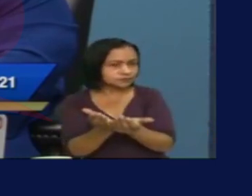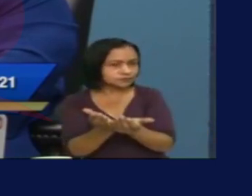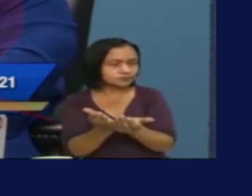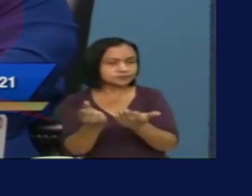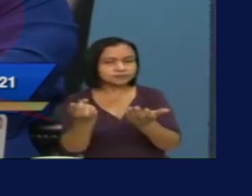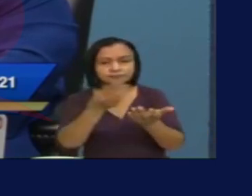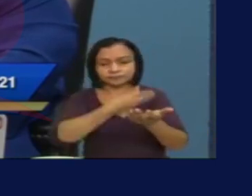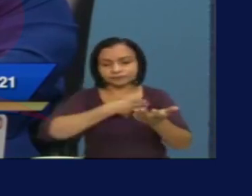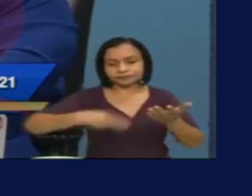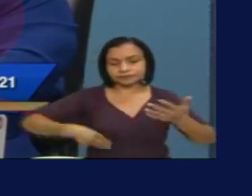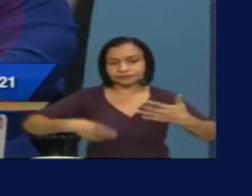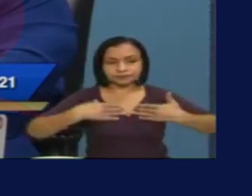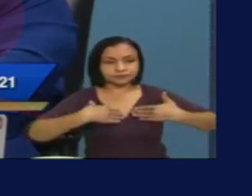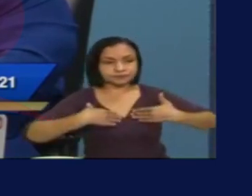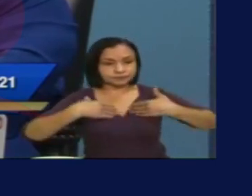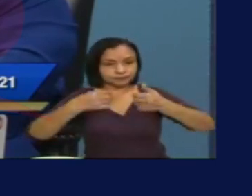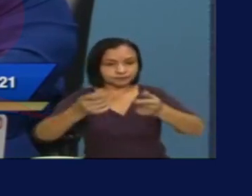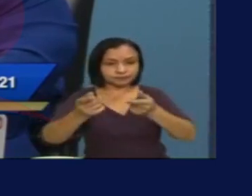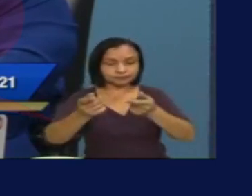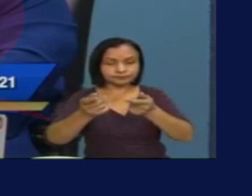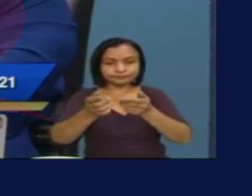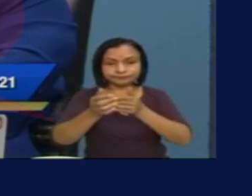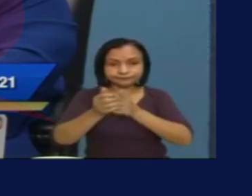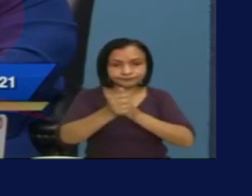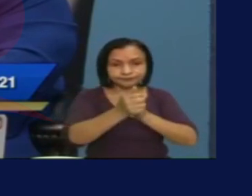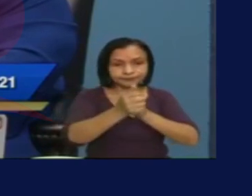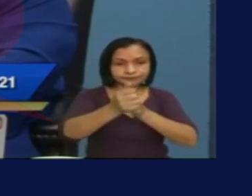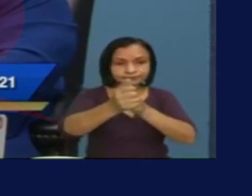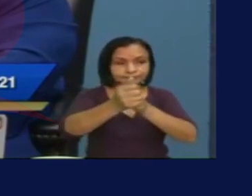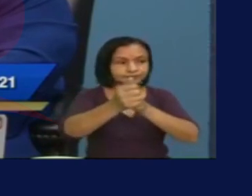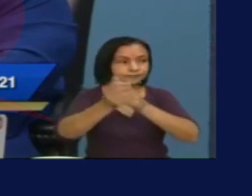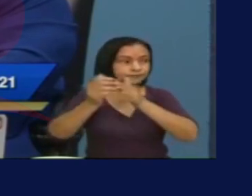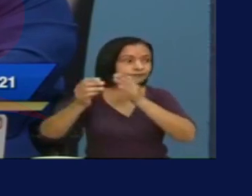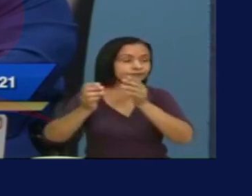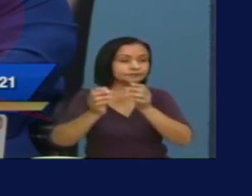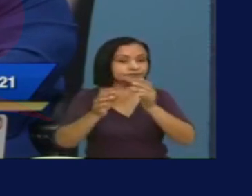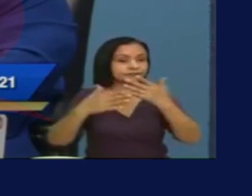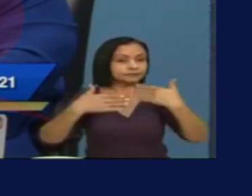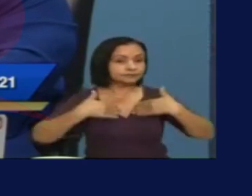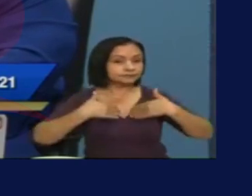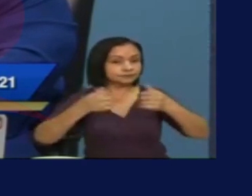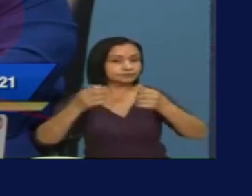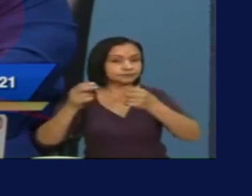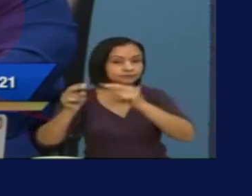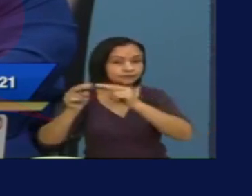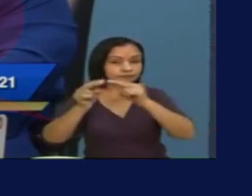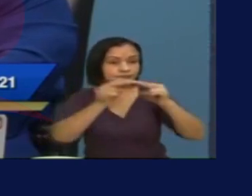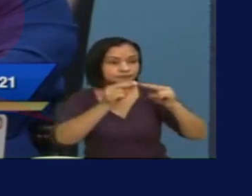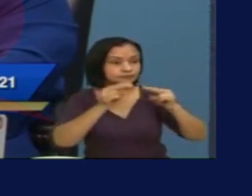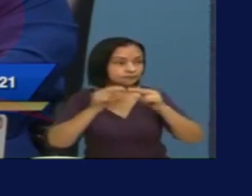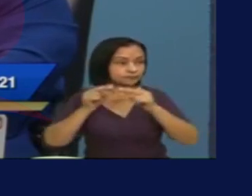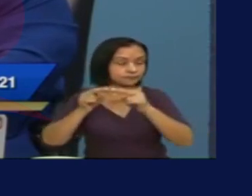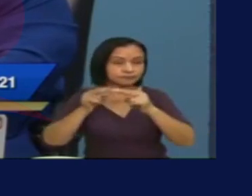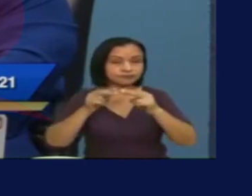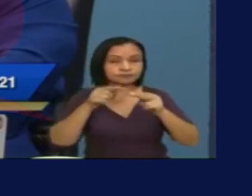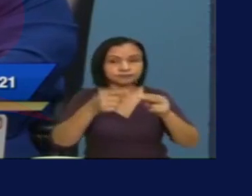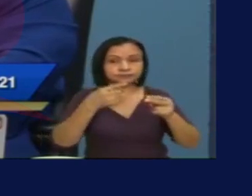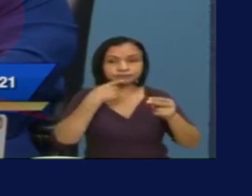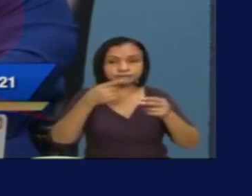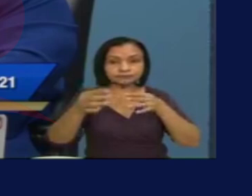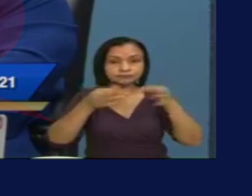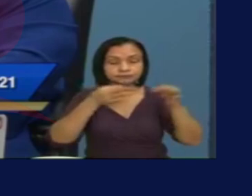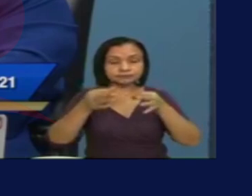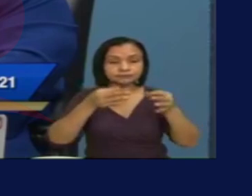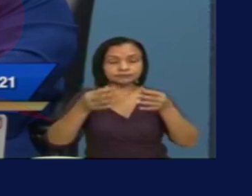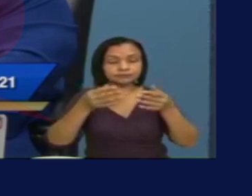MINSA, que es quien rectora este tema, en coordinación con ellos, ellos emitieron como MINSA